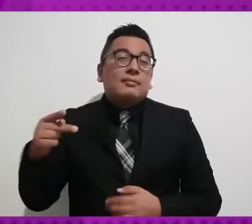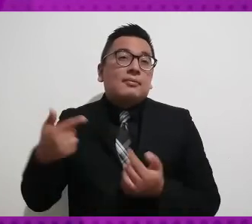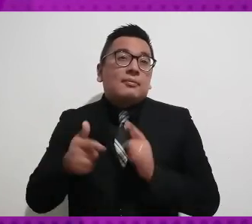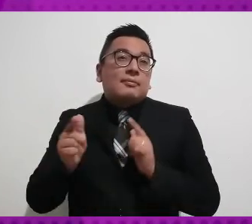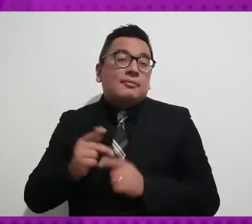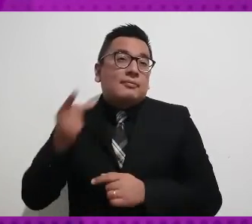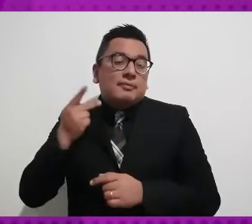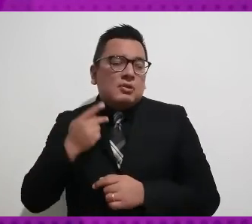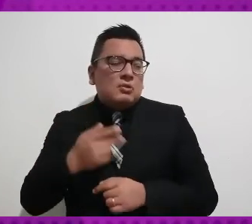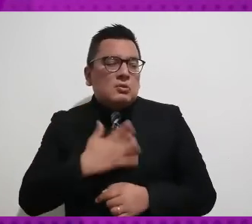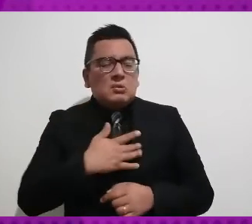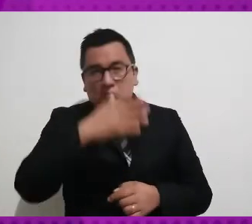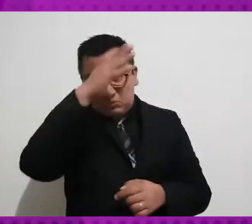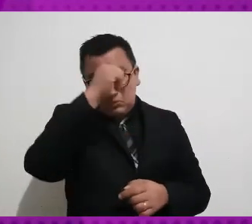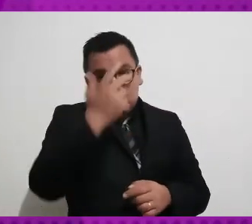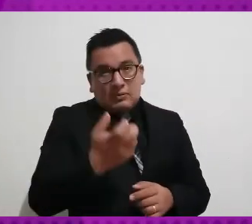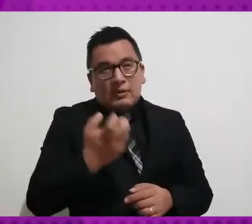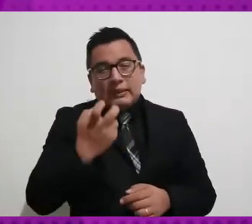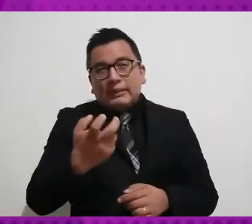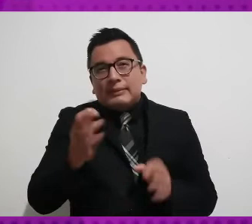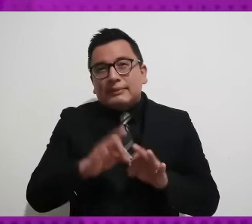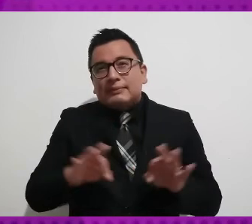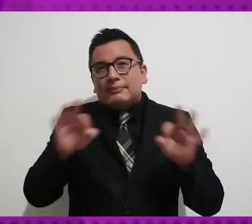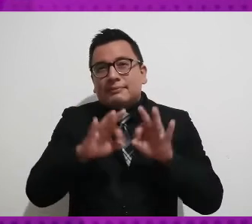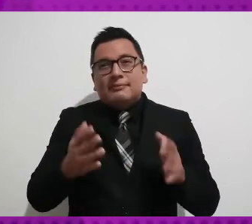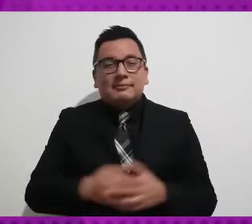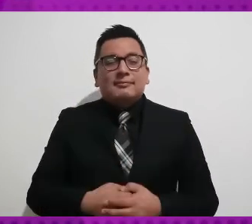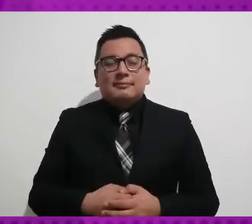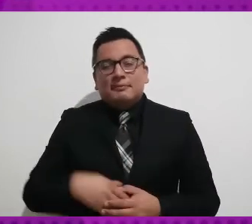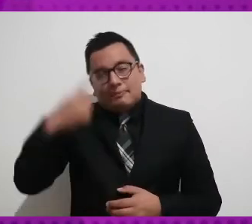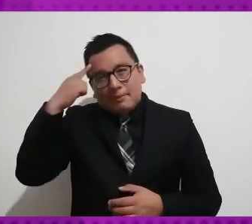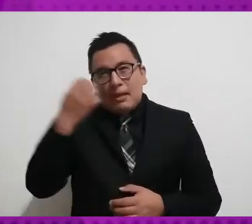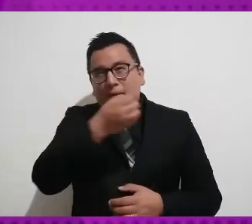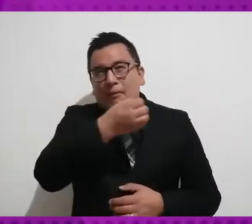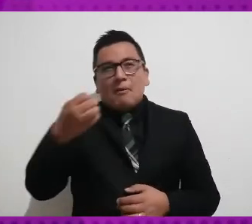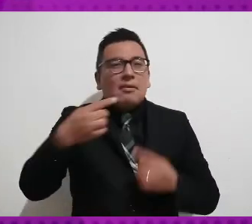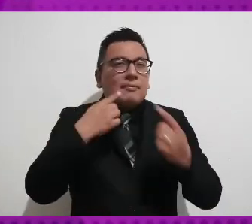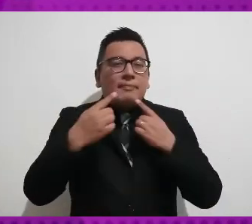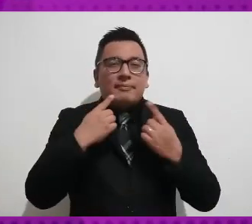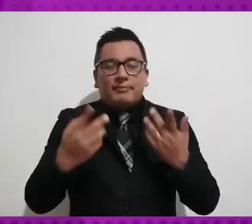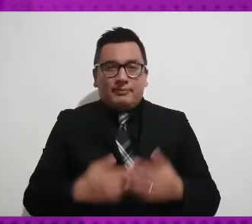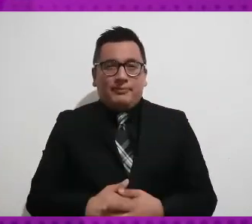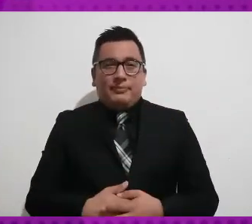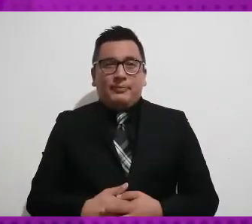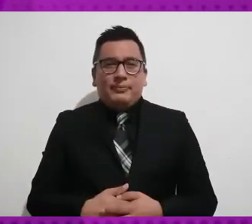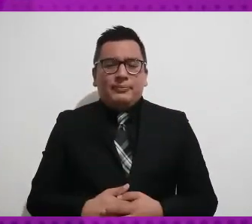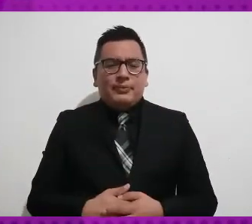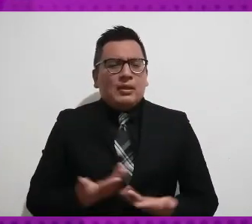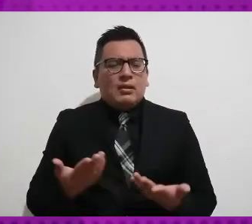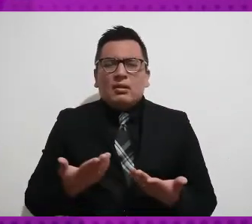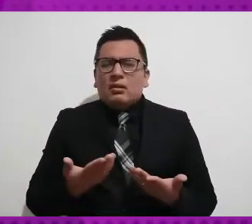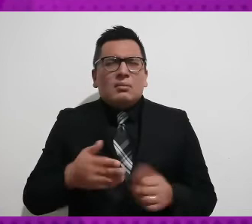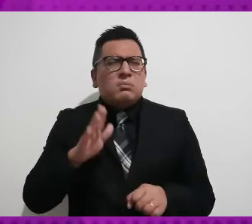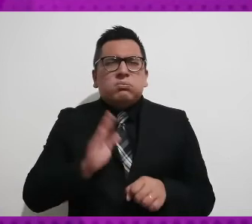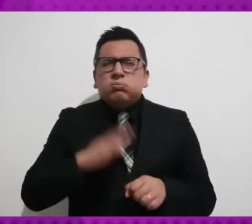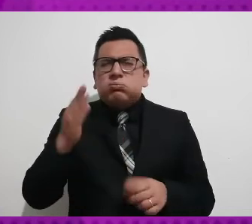acuerdo con los partidos políticos, tienen que ponerse de acuerdo ellos para poder diseñar o para poder llevar a cabo estos debates. ¿Qué más le deja de